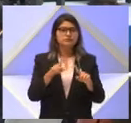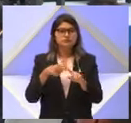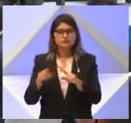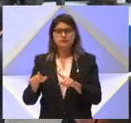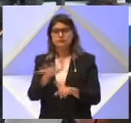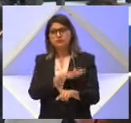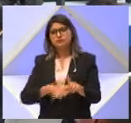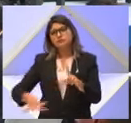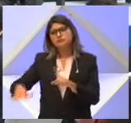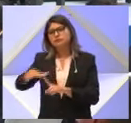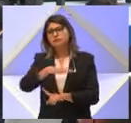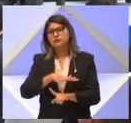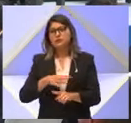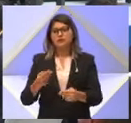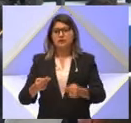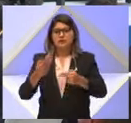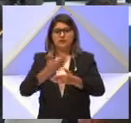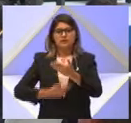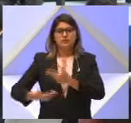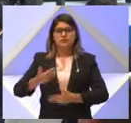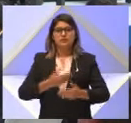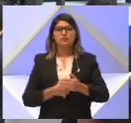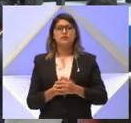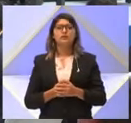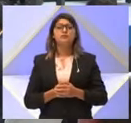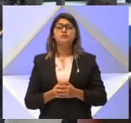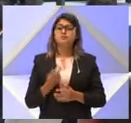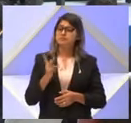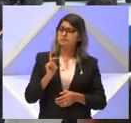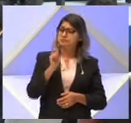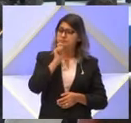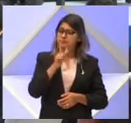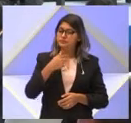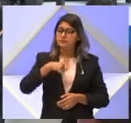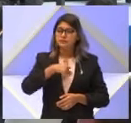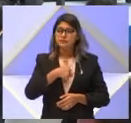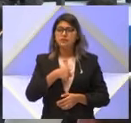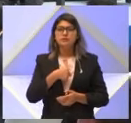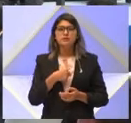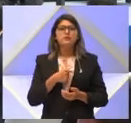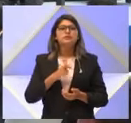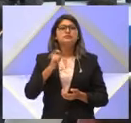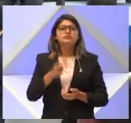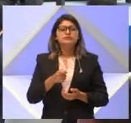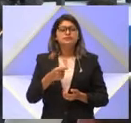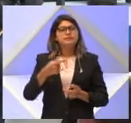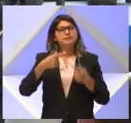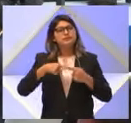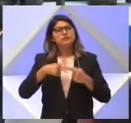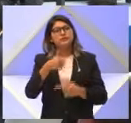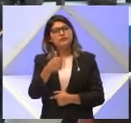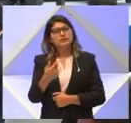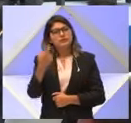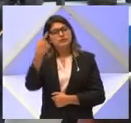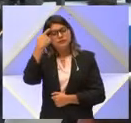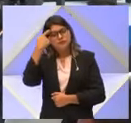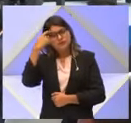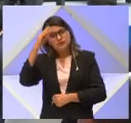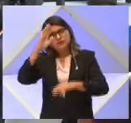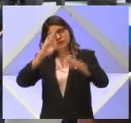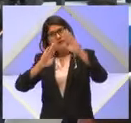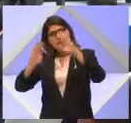los negocios pero también nos toca como personas pensar en que este desarrollo sea sostenible